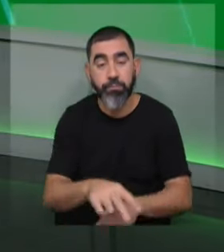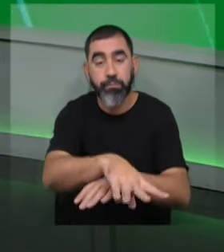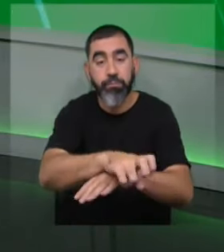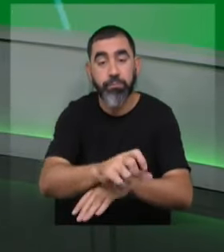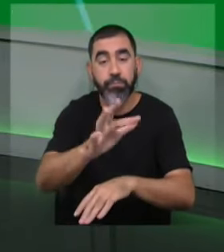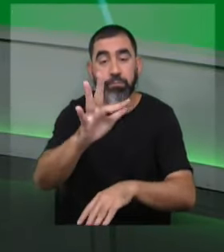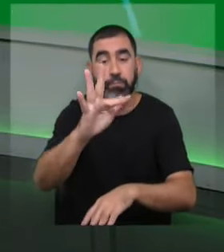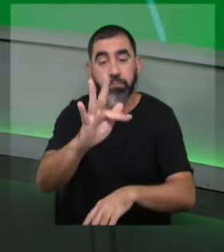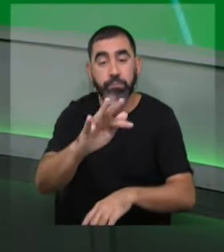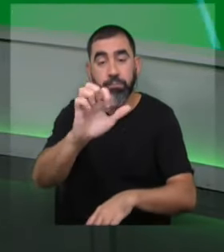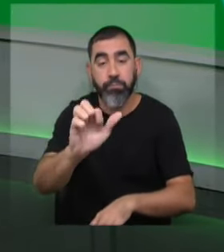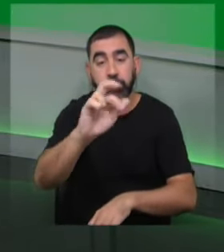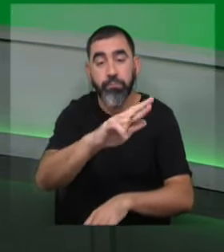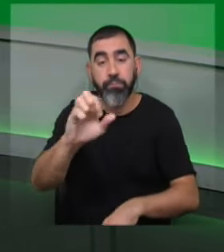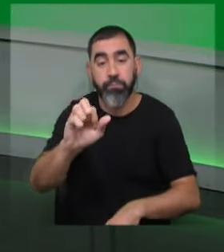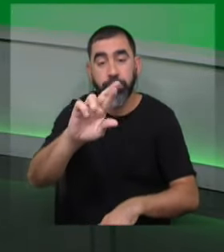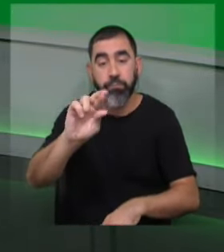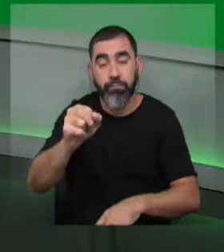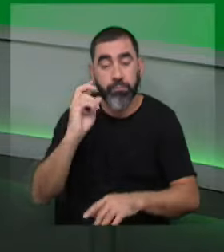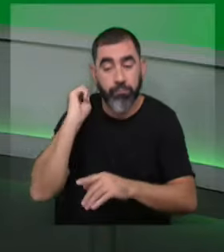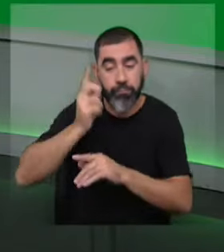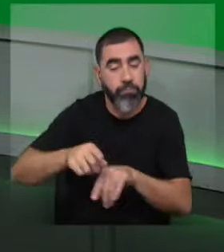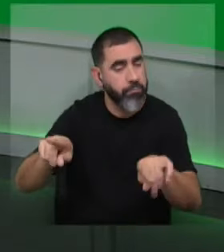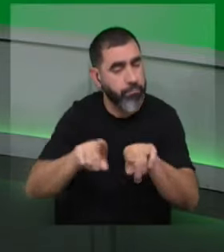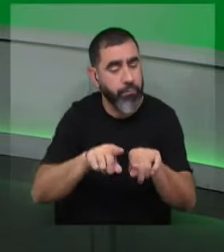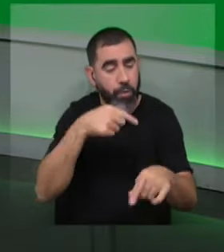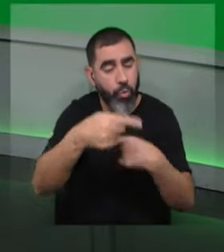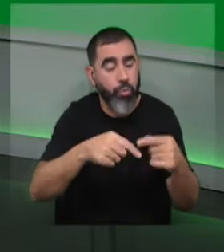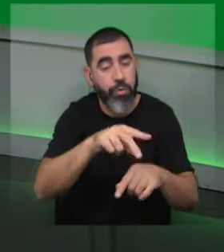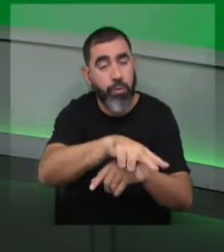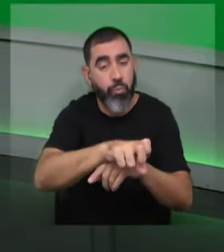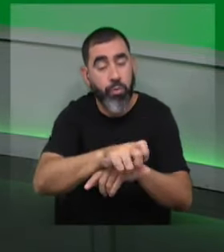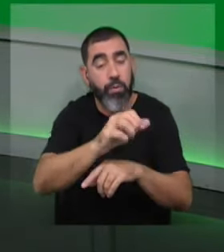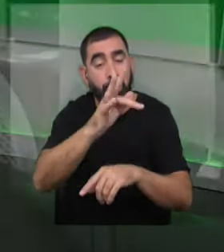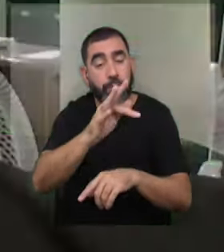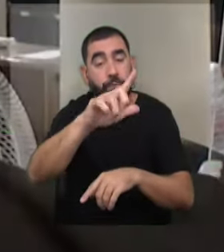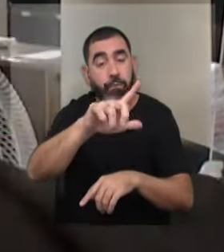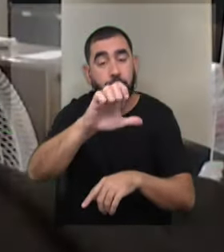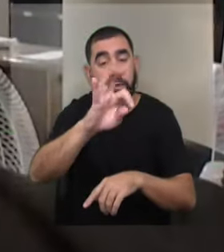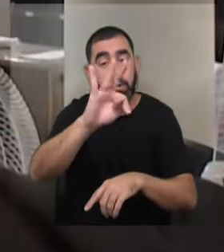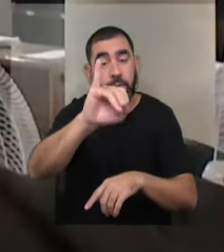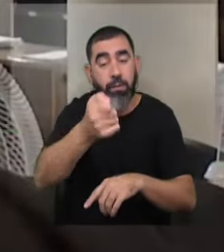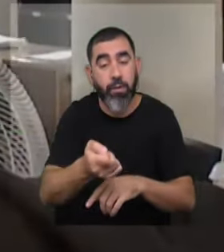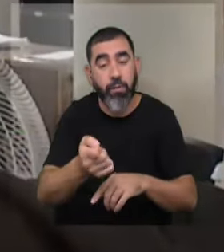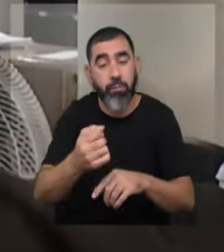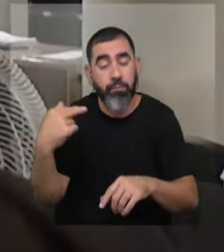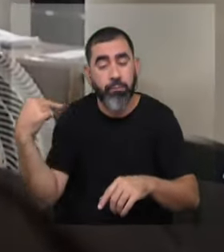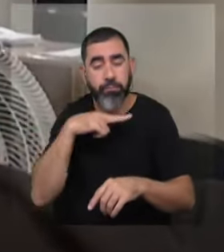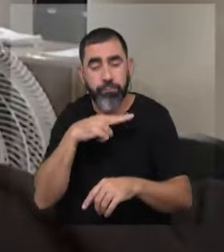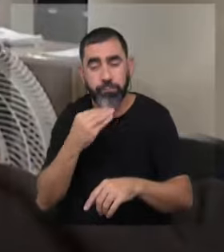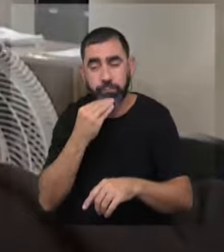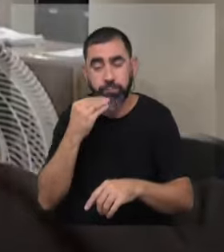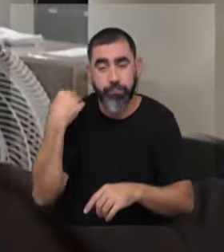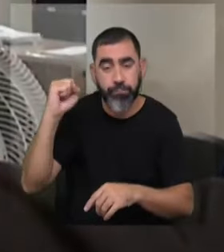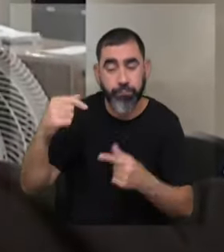corte, Mónica Ferrero, decidió mantener a Sandra Fleitas delante de la causa, al frente de la causa por difamación y presunción